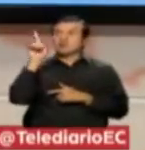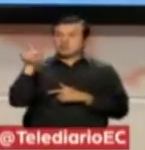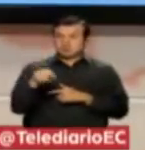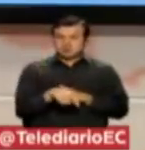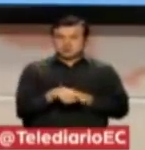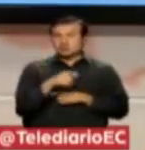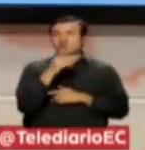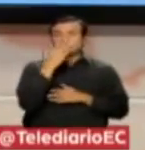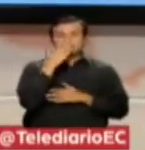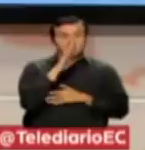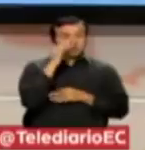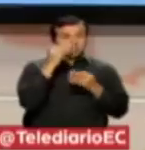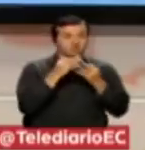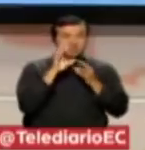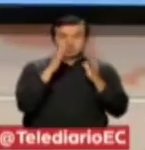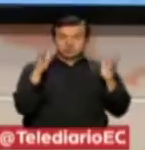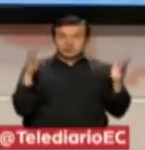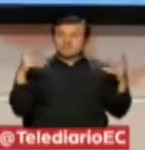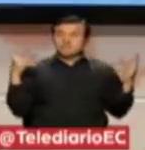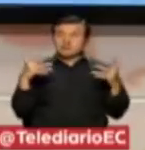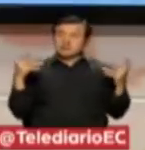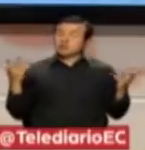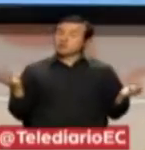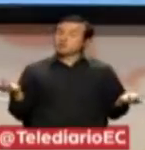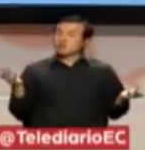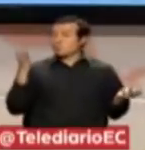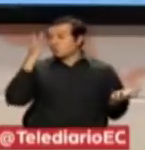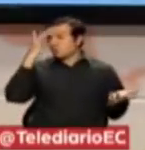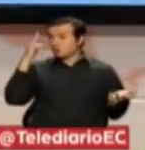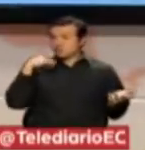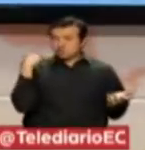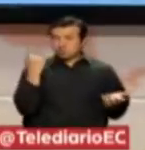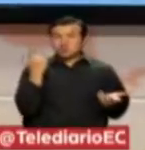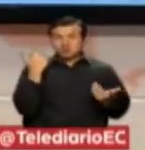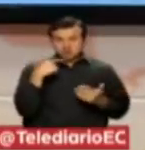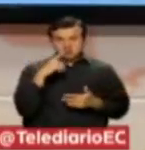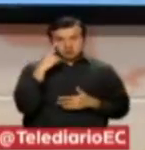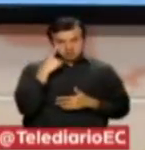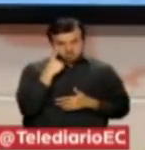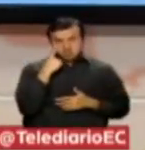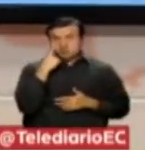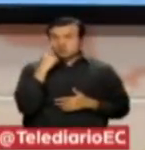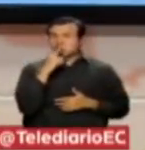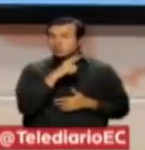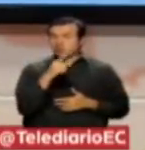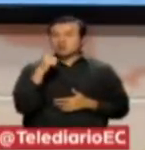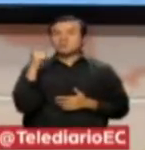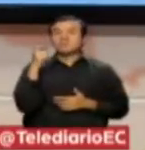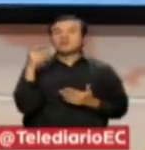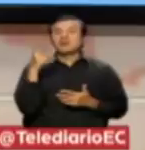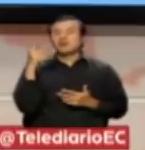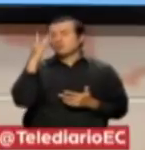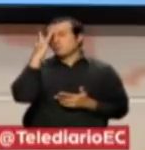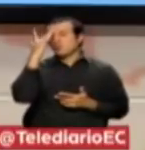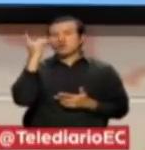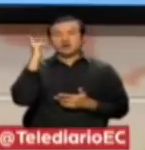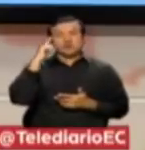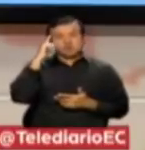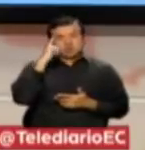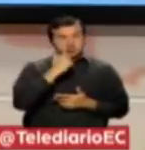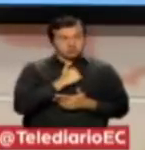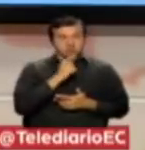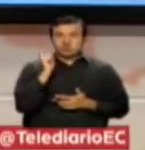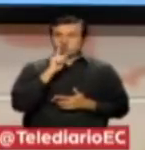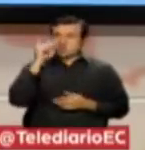responderle a la justicia en el Ecuador. Temblando. Porque nosotros les estamos llegando cerca. Y porque tienen que temer, porque no se trata del gobierno, se trata